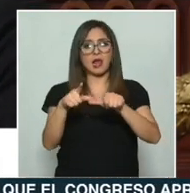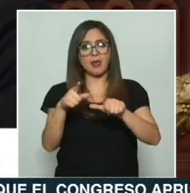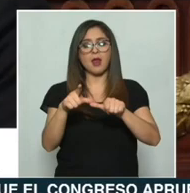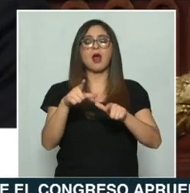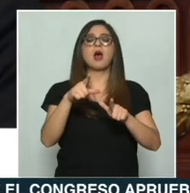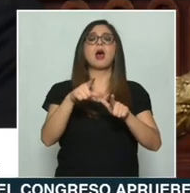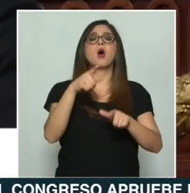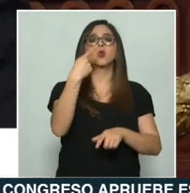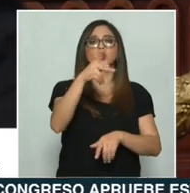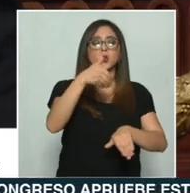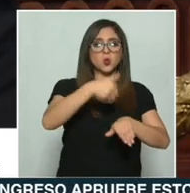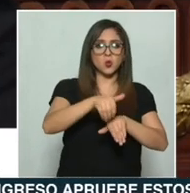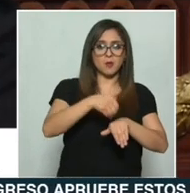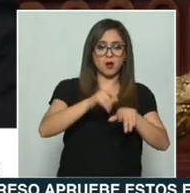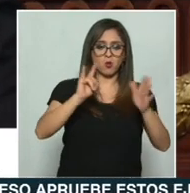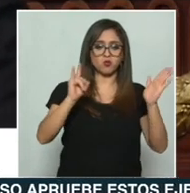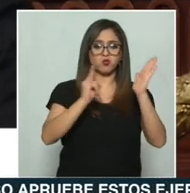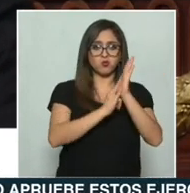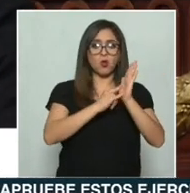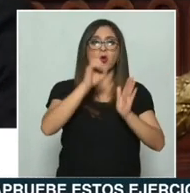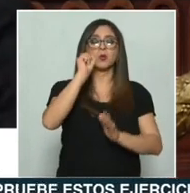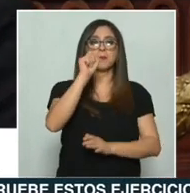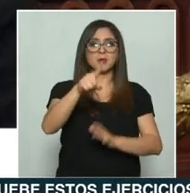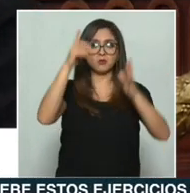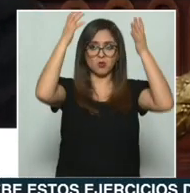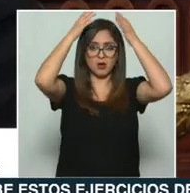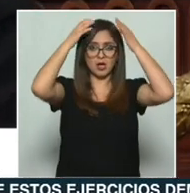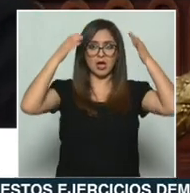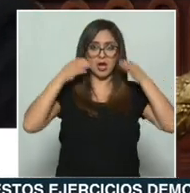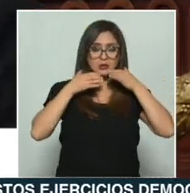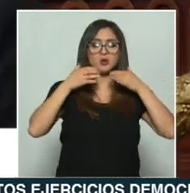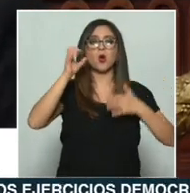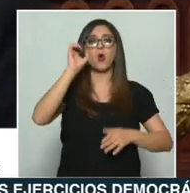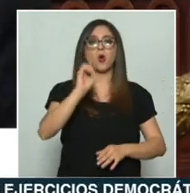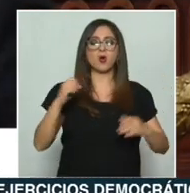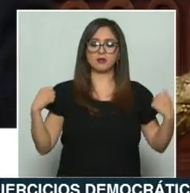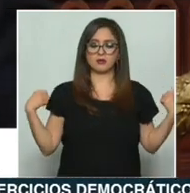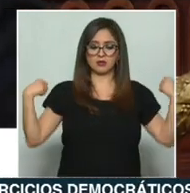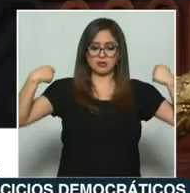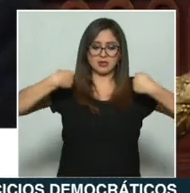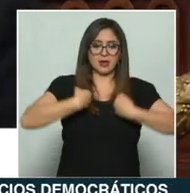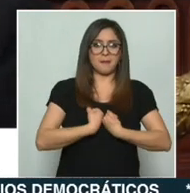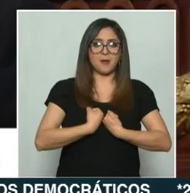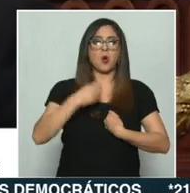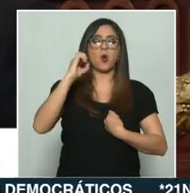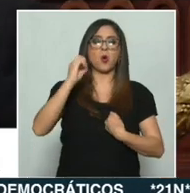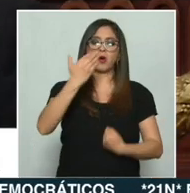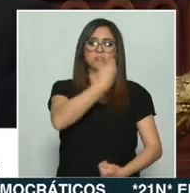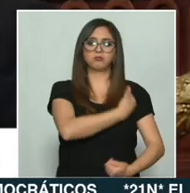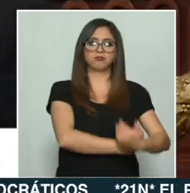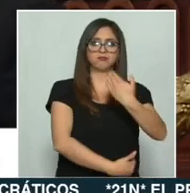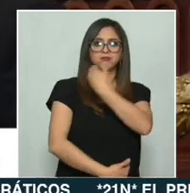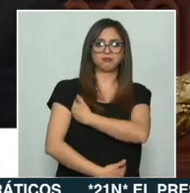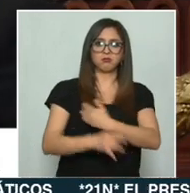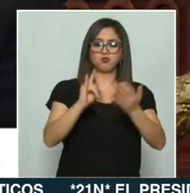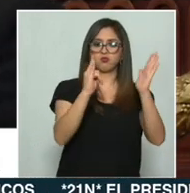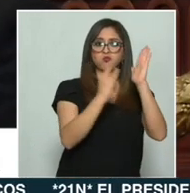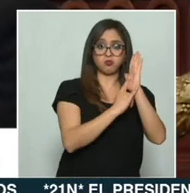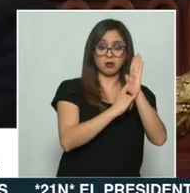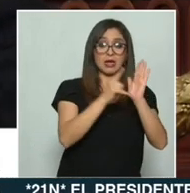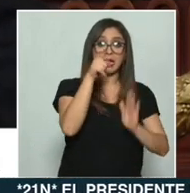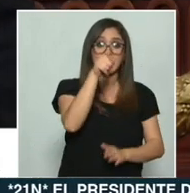sus matrículas en sus cascos o bien en sus chamarras o chalecos. Esto habrá de facilitar que las autoridades